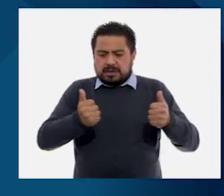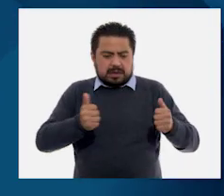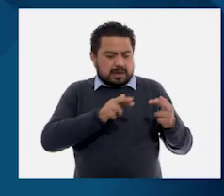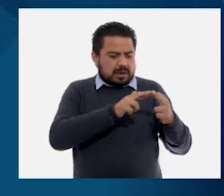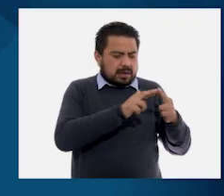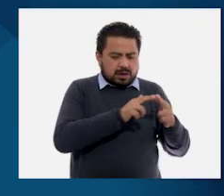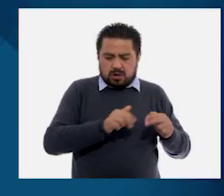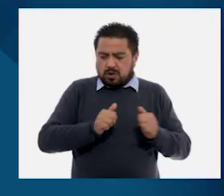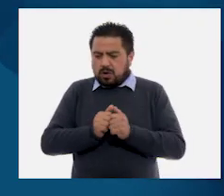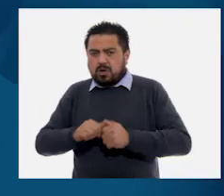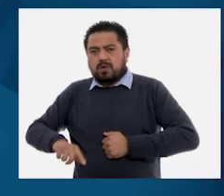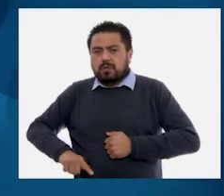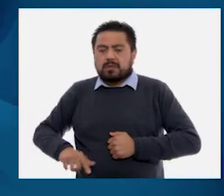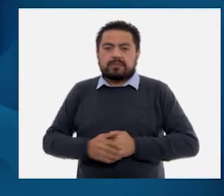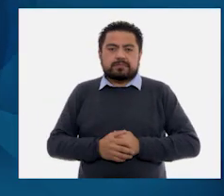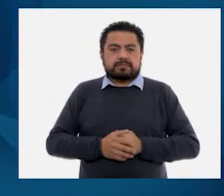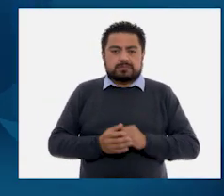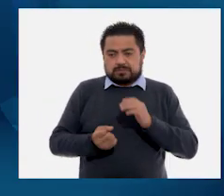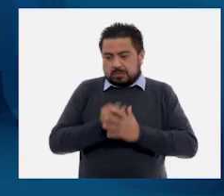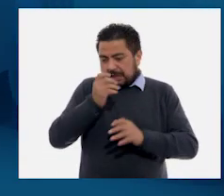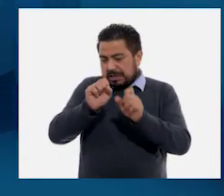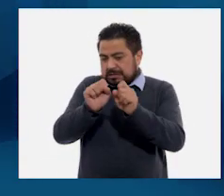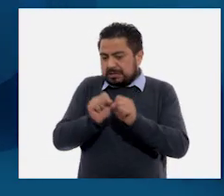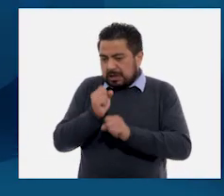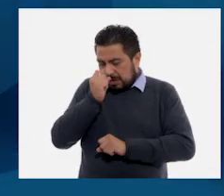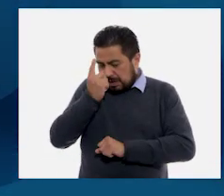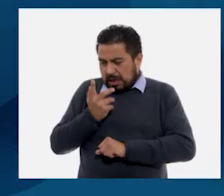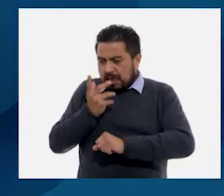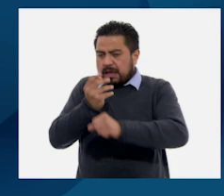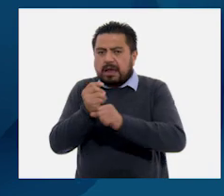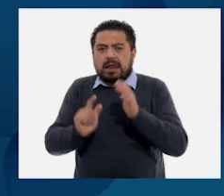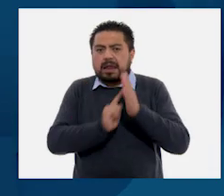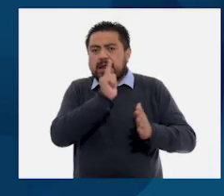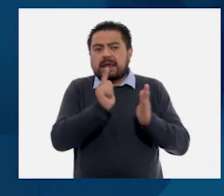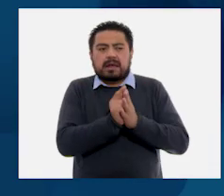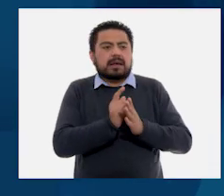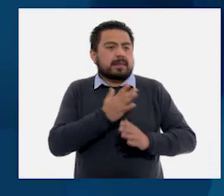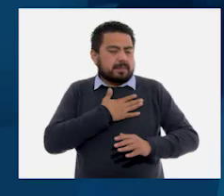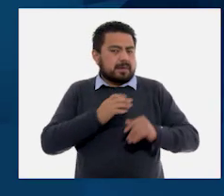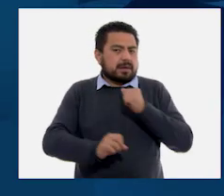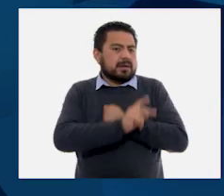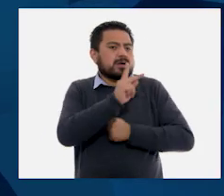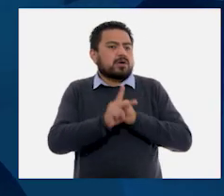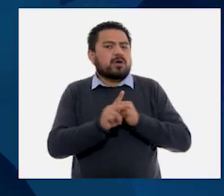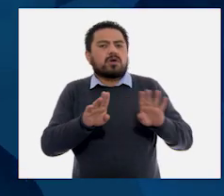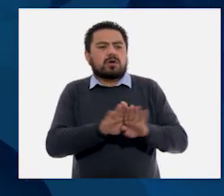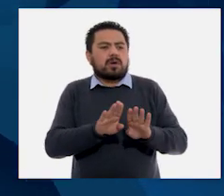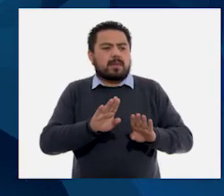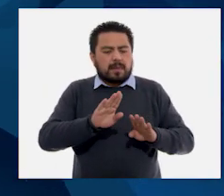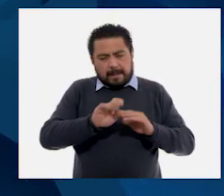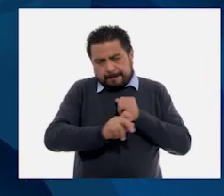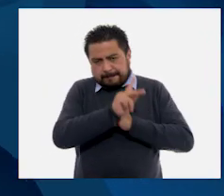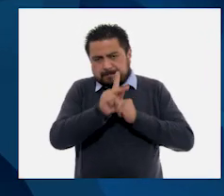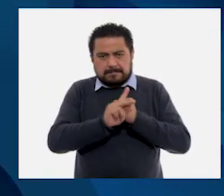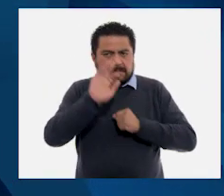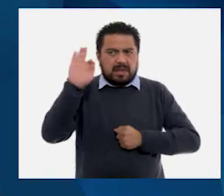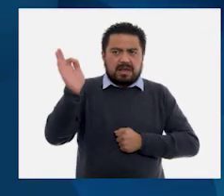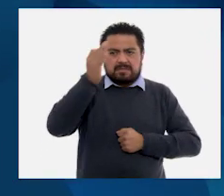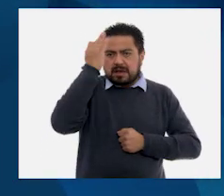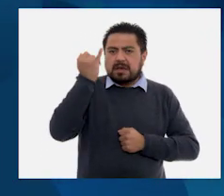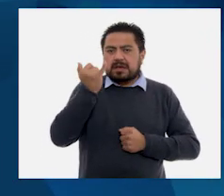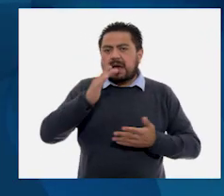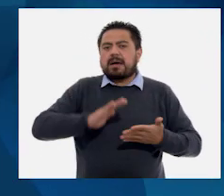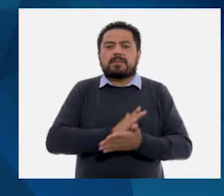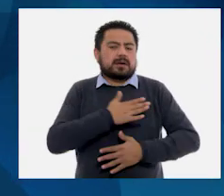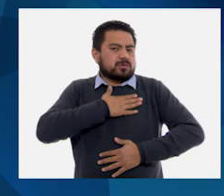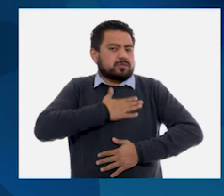y el Estado. Crear un sistema nuevo, con leyes que consolidaran a nuestro país como una república federal y democrática. ¿Se